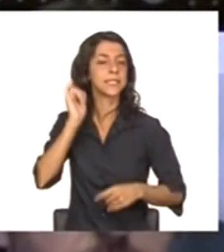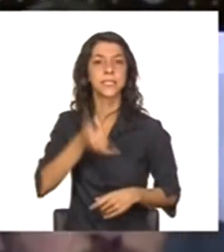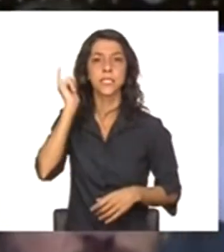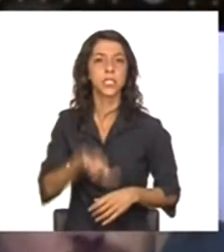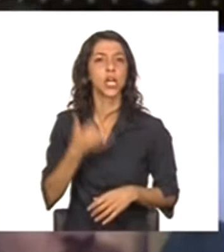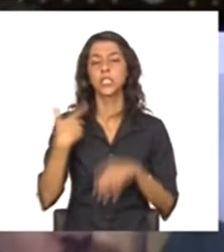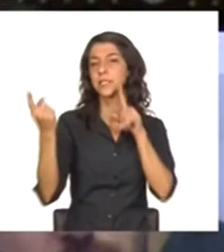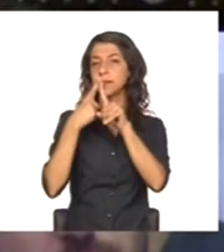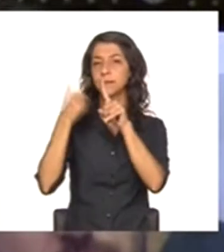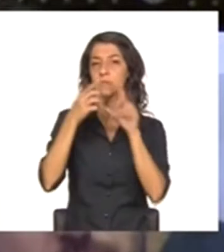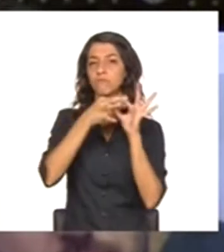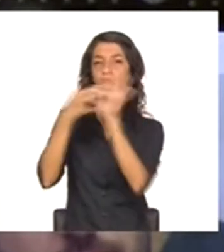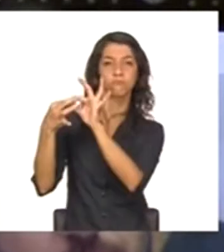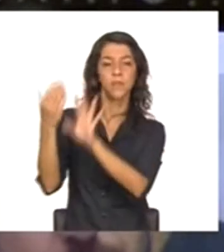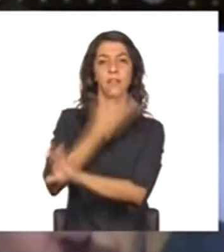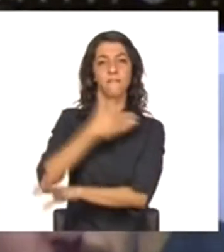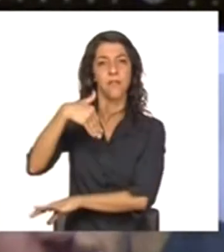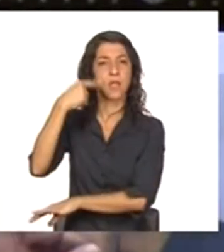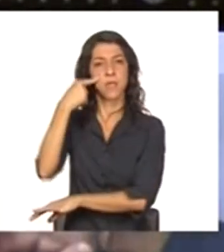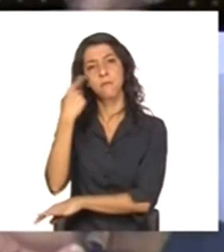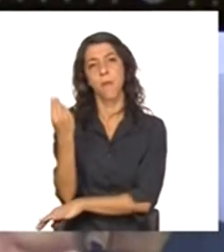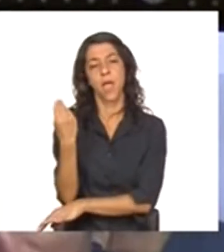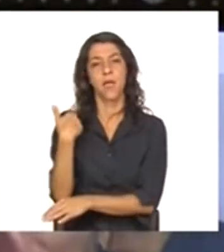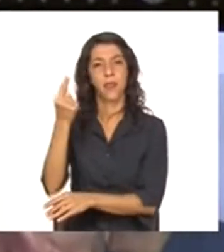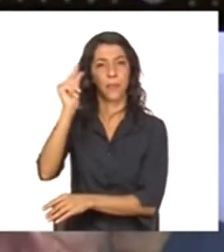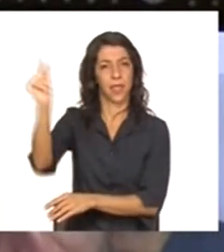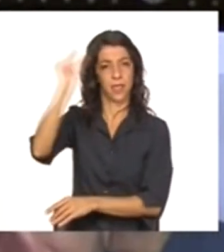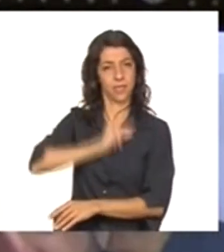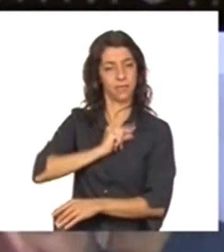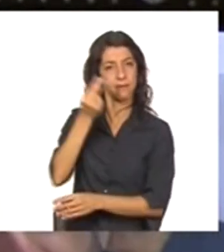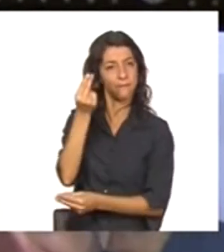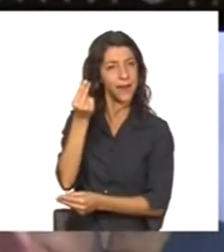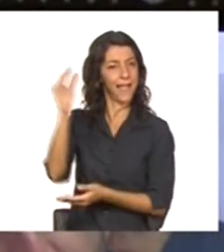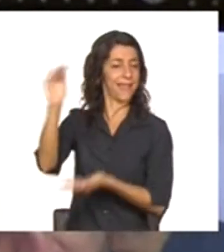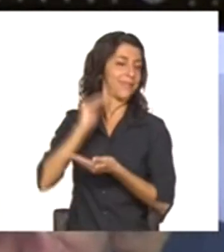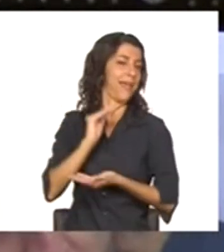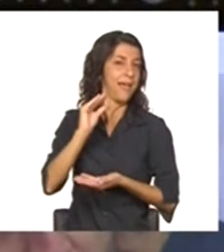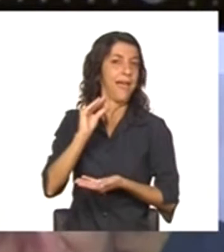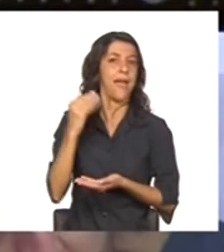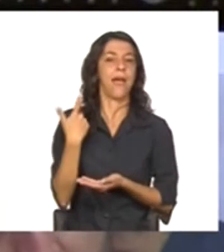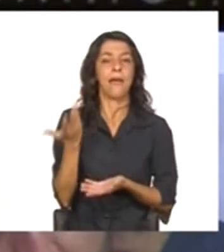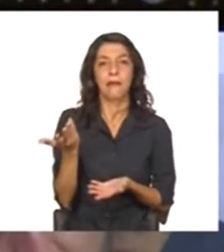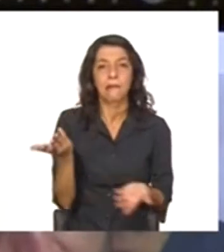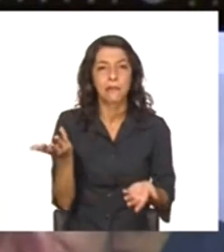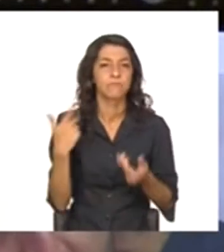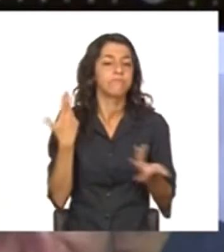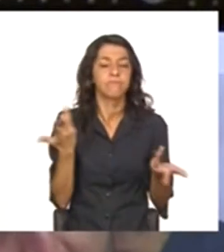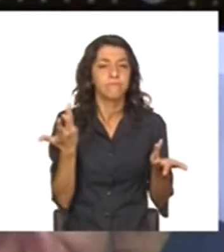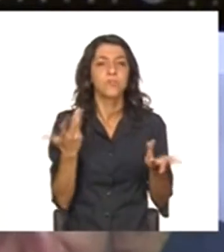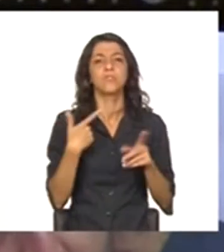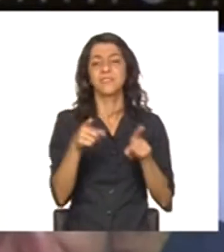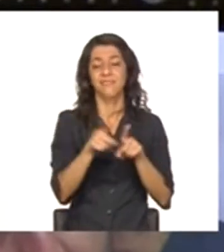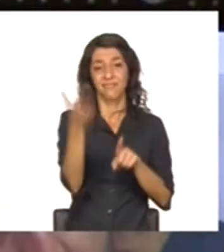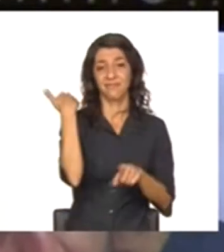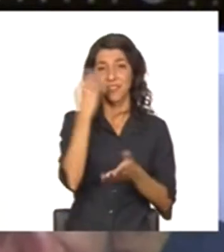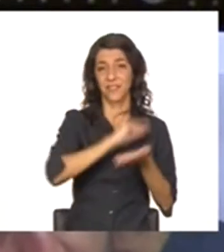el FMI para acceder al crédito internacional. Y como bien lo decía mi compañera, la diputada Araceli, previamente, este gobierno